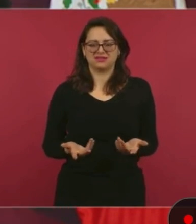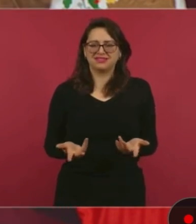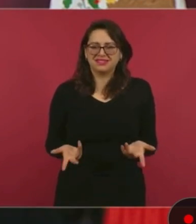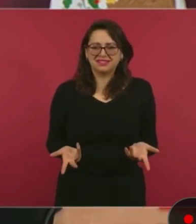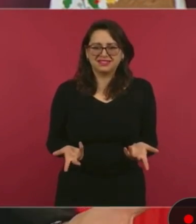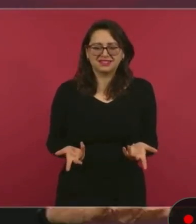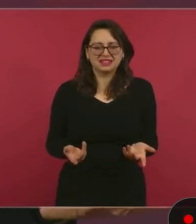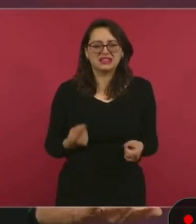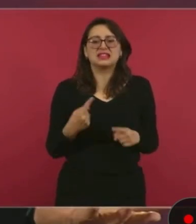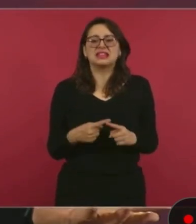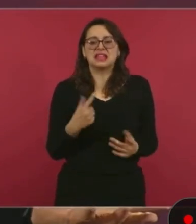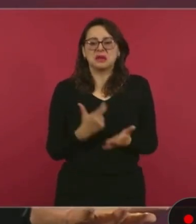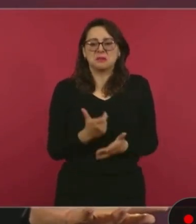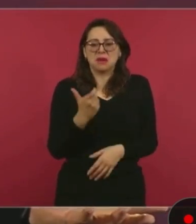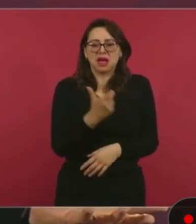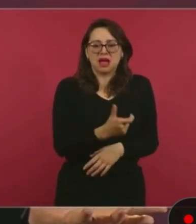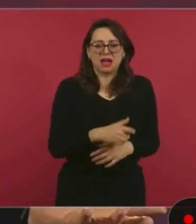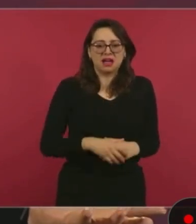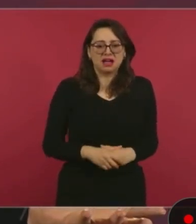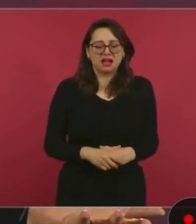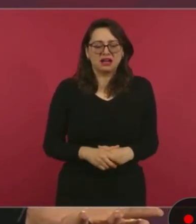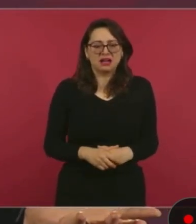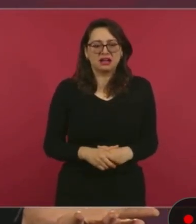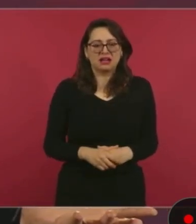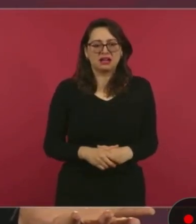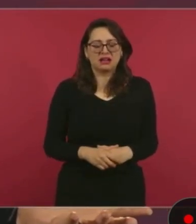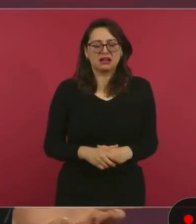con cargo al erario.